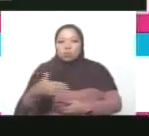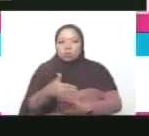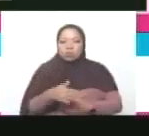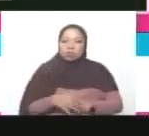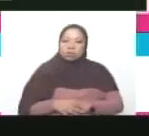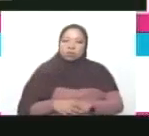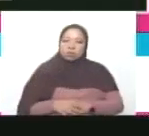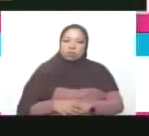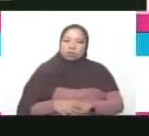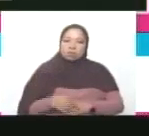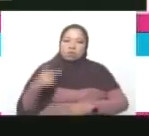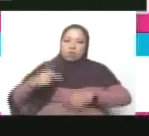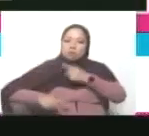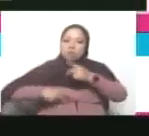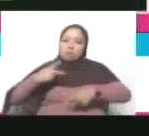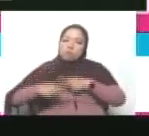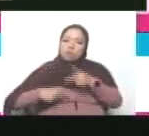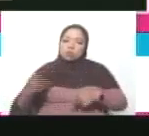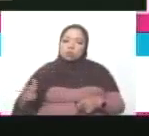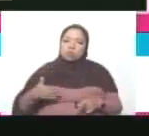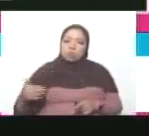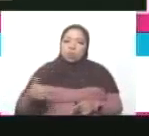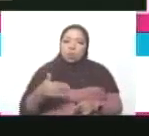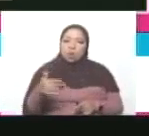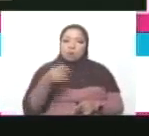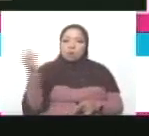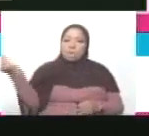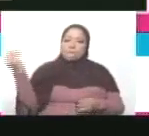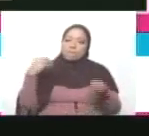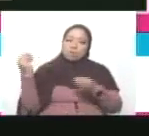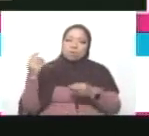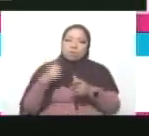Bueno, nosotros también producimos pescado. Claro, y bastante.